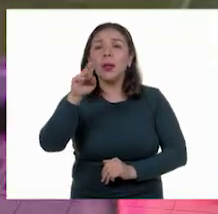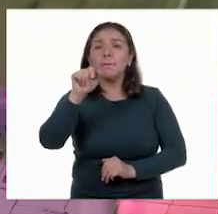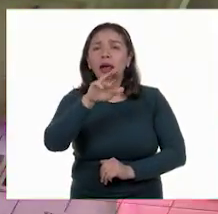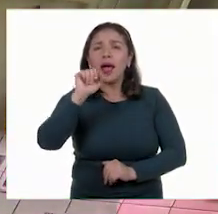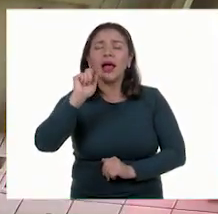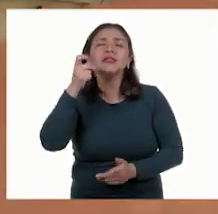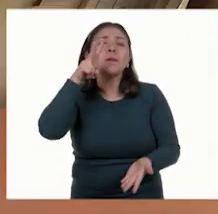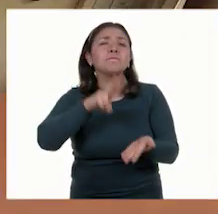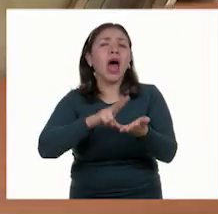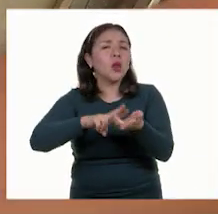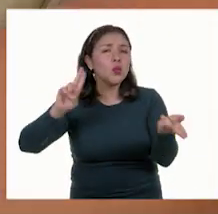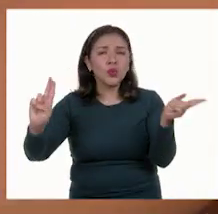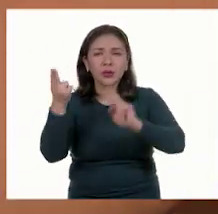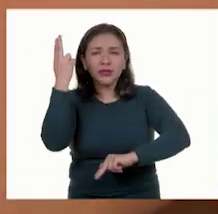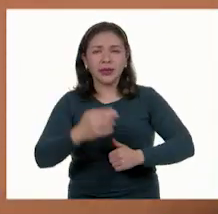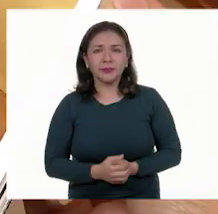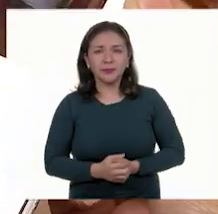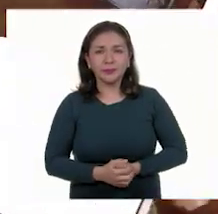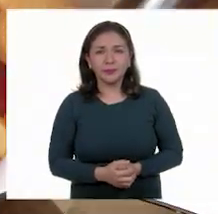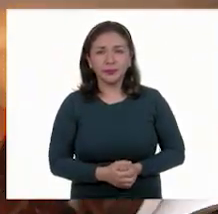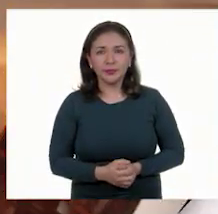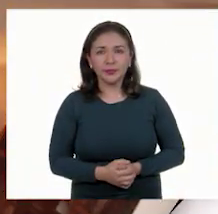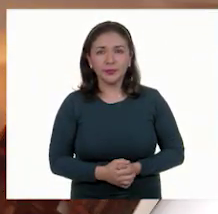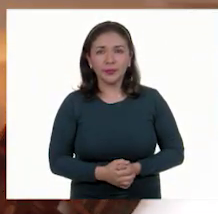valor universal.